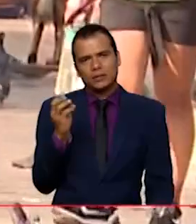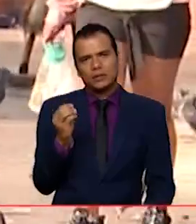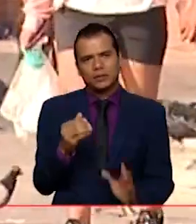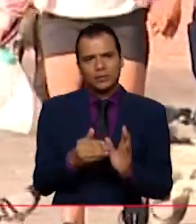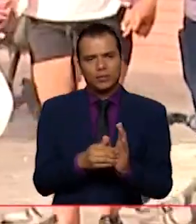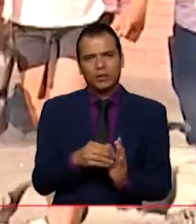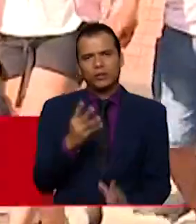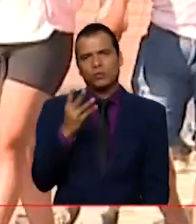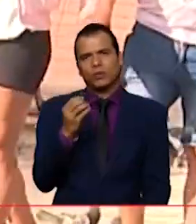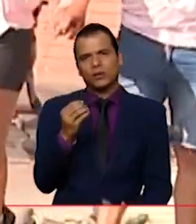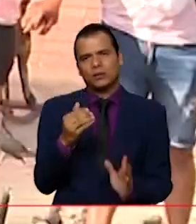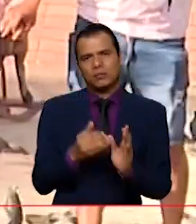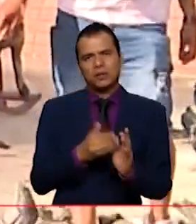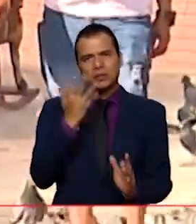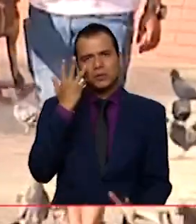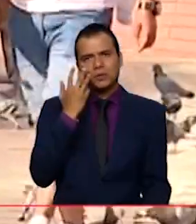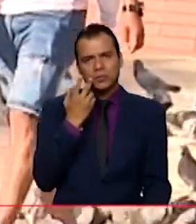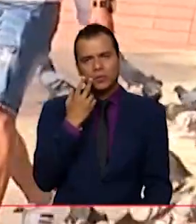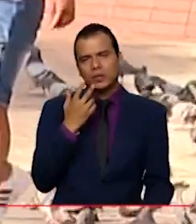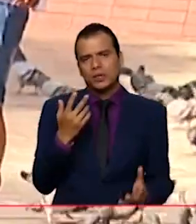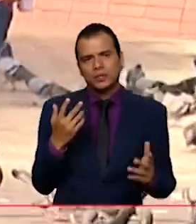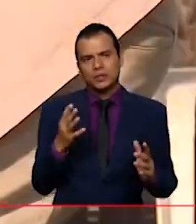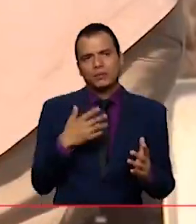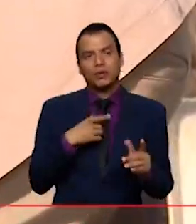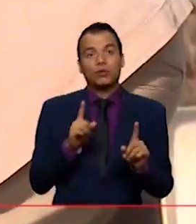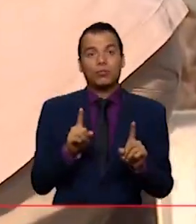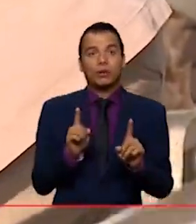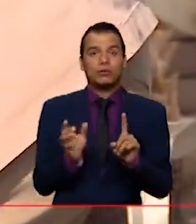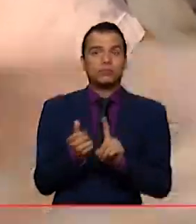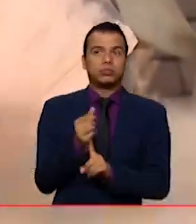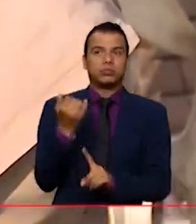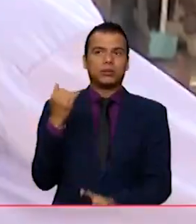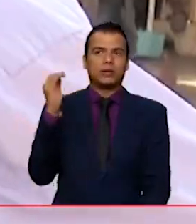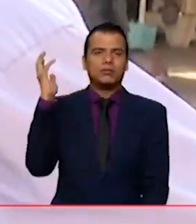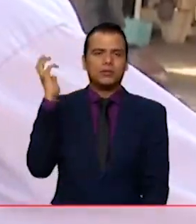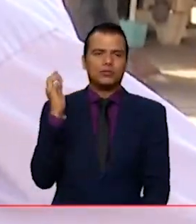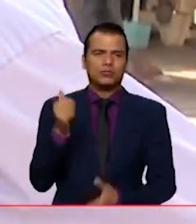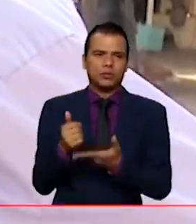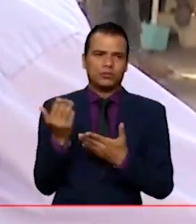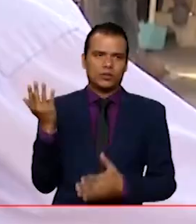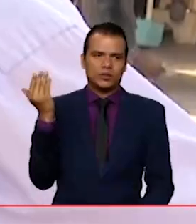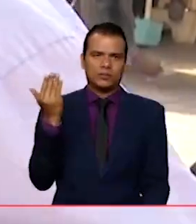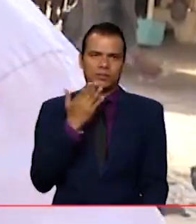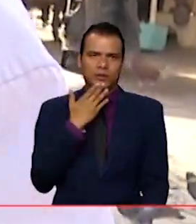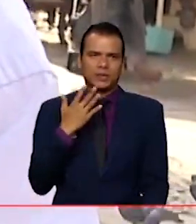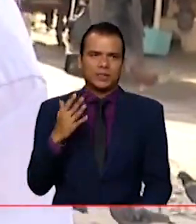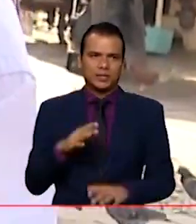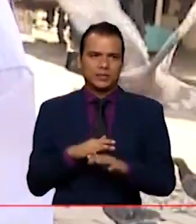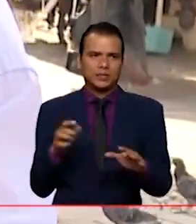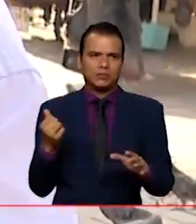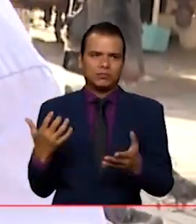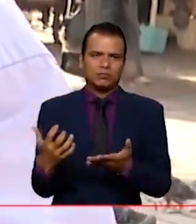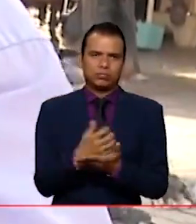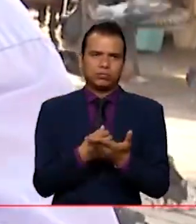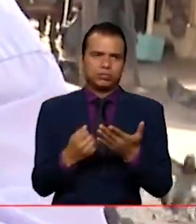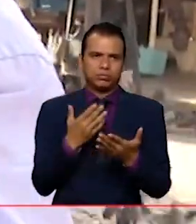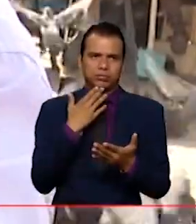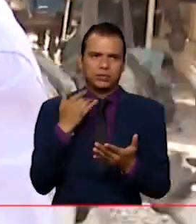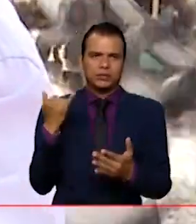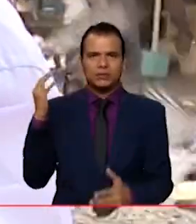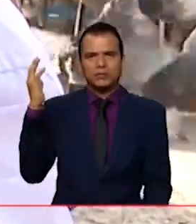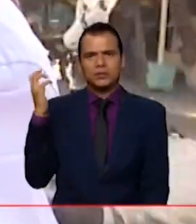pesos. A mí me ha ayudado es que yo logré pensionarme y eso me ha ayudado. Y entonces yo ya, pues con lo poquito que yo haga con mi